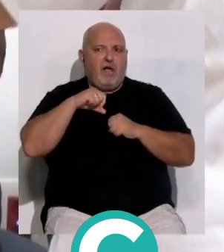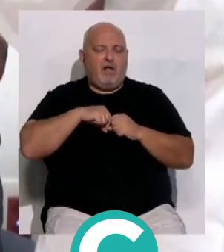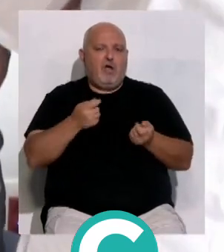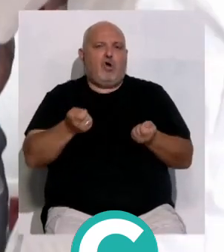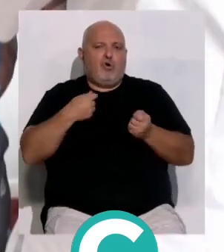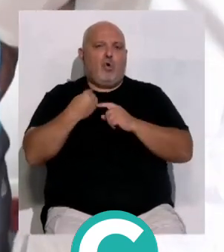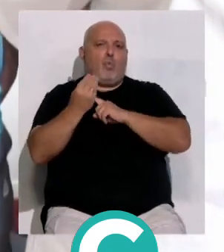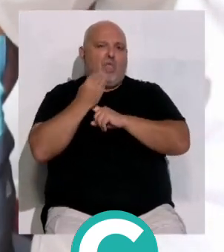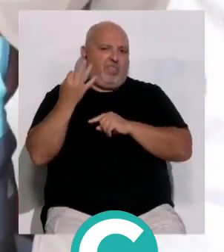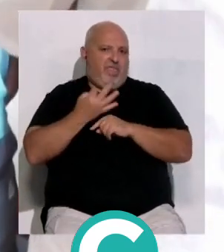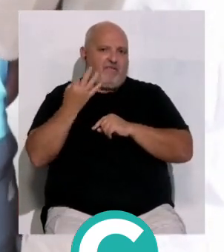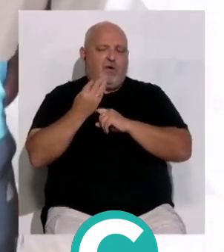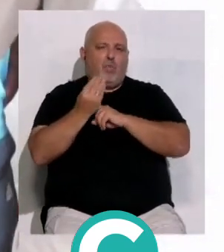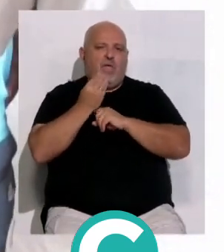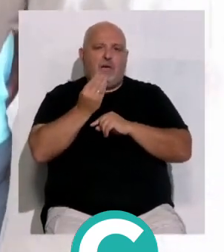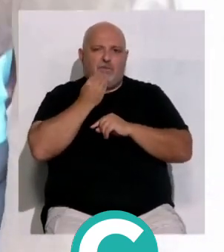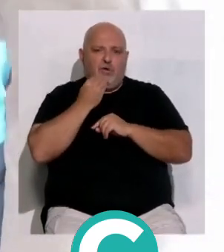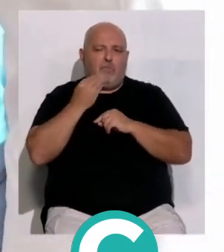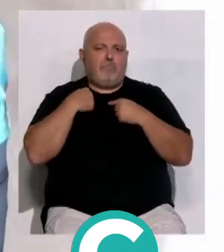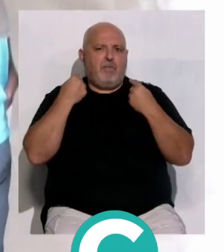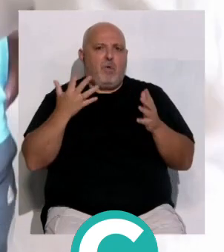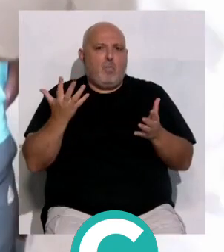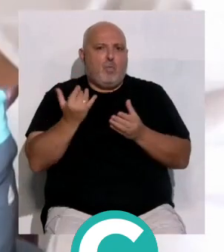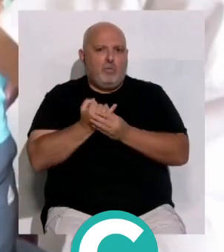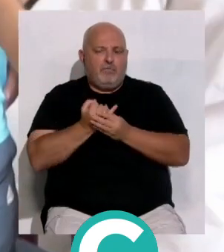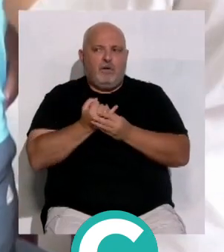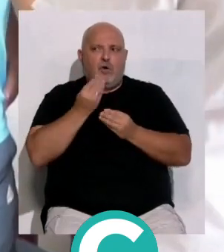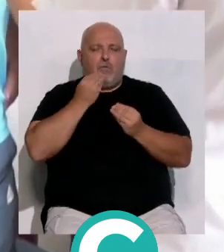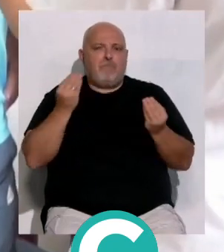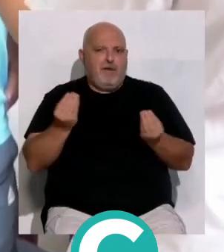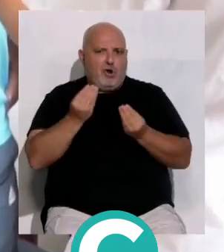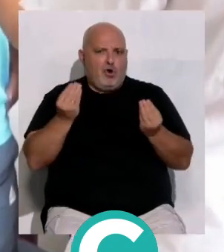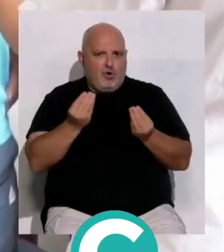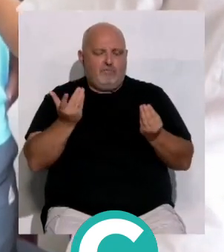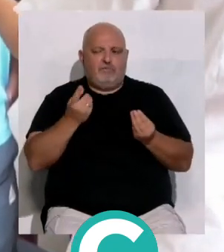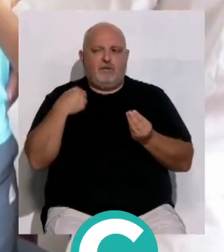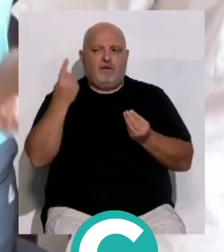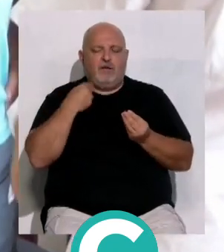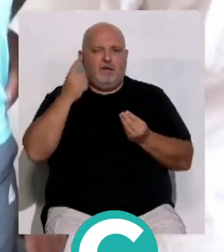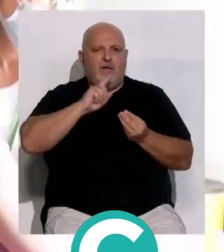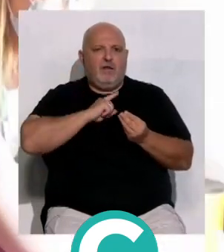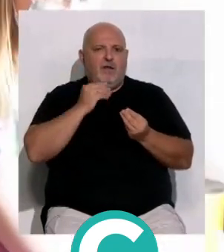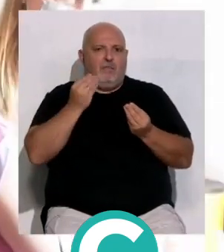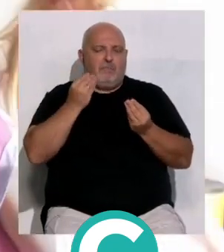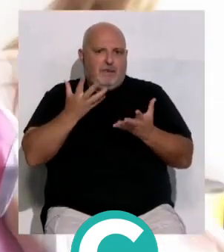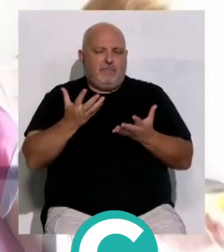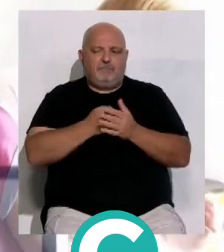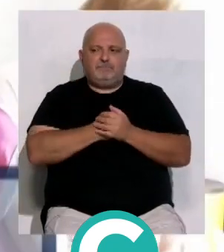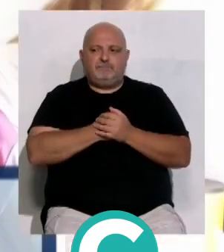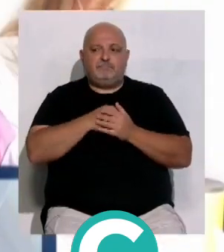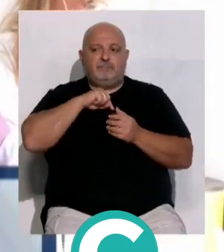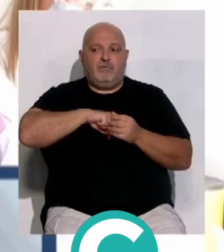toca cuidarme, cuido mi alimentación, he perdido peso, como mucho mejor, ellos te enseñan a comer bien. Yo realmente